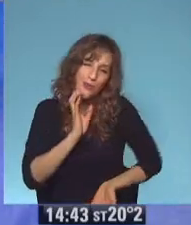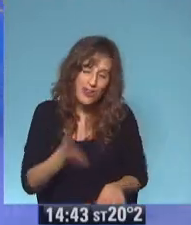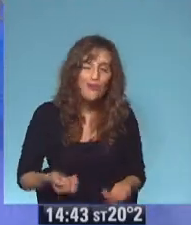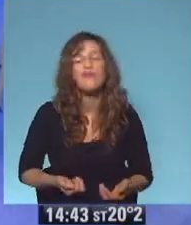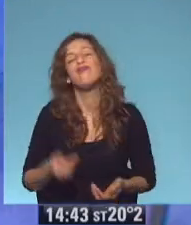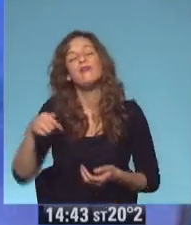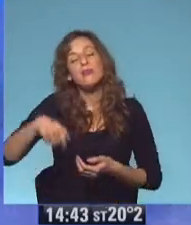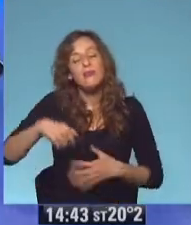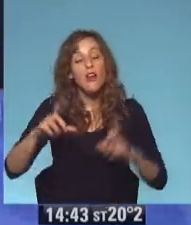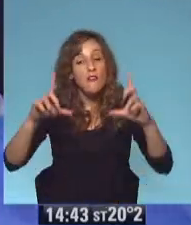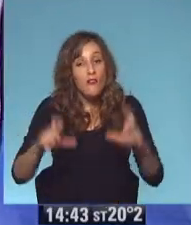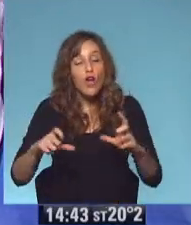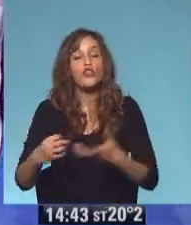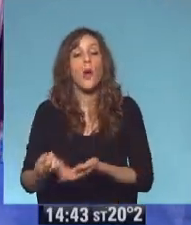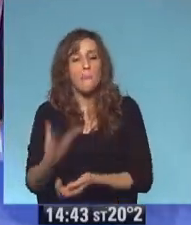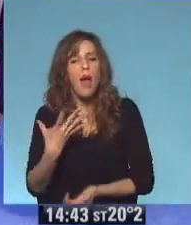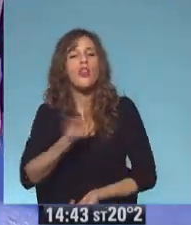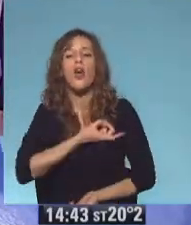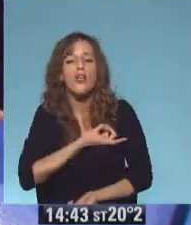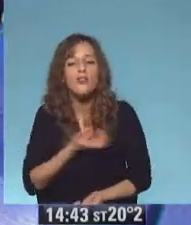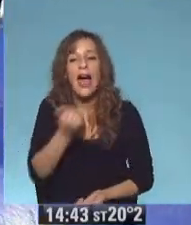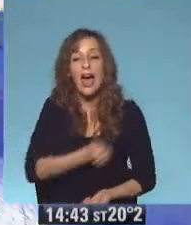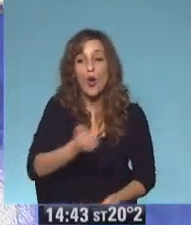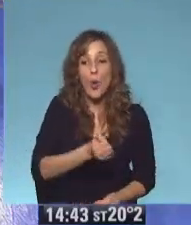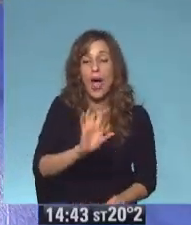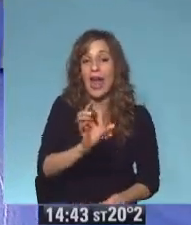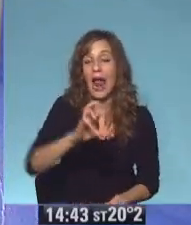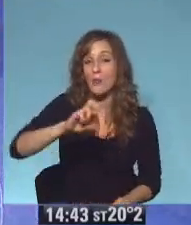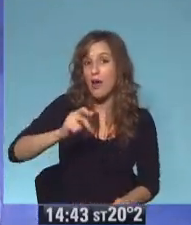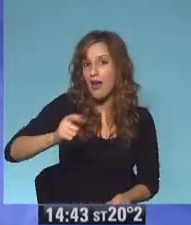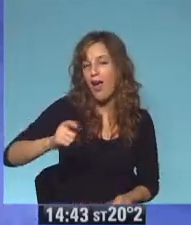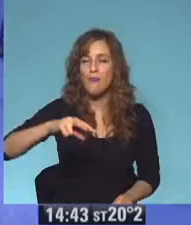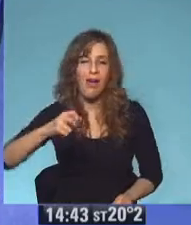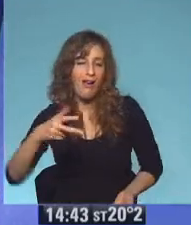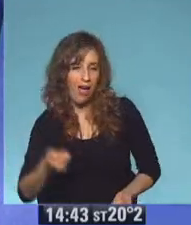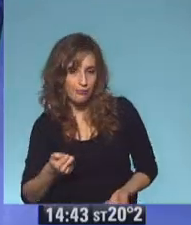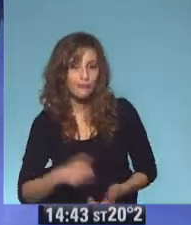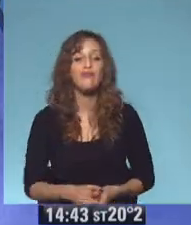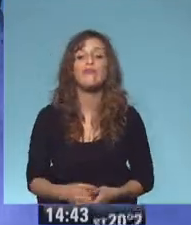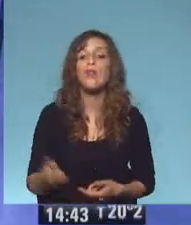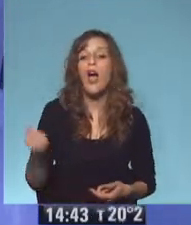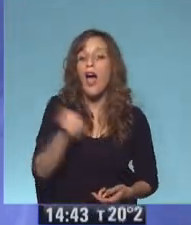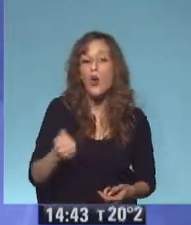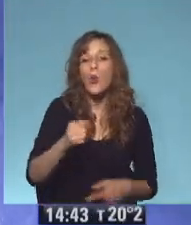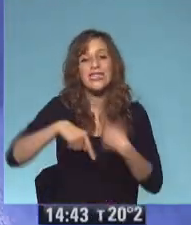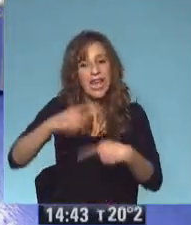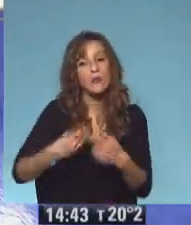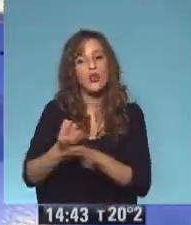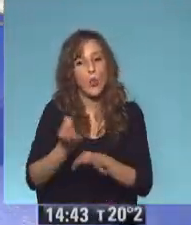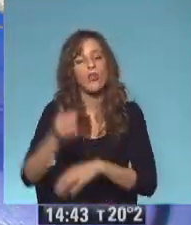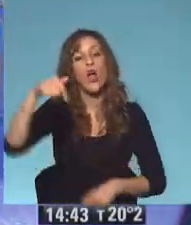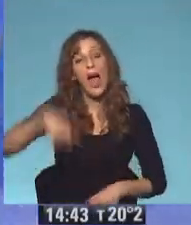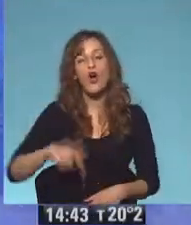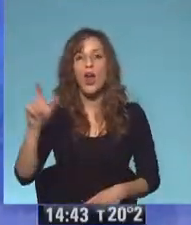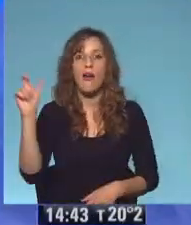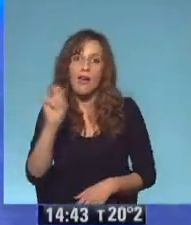a @canalpacapaca, @seguimoseducando y la compartimos para divertirnos y también para conocerles. ¿Sí? Recreo cortito, enseguida